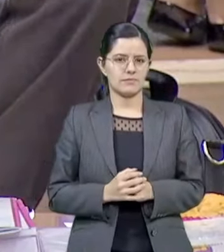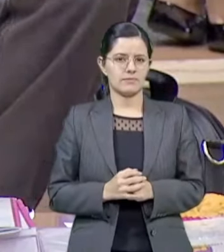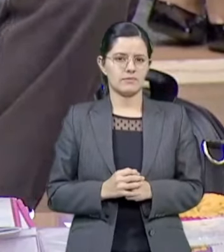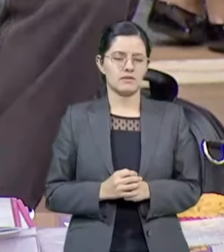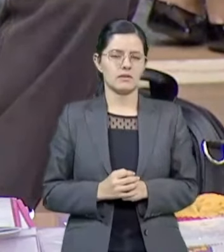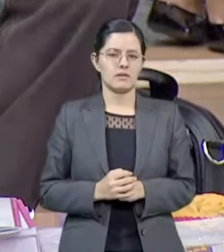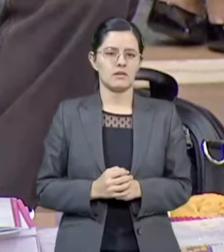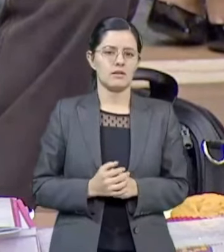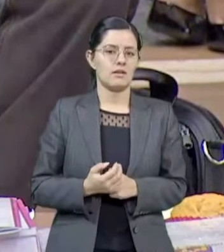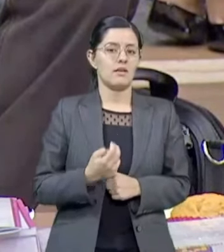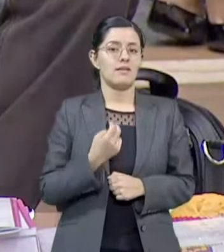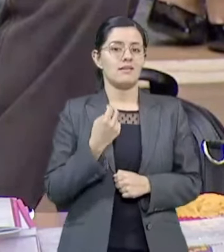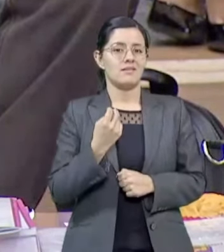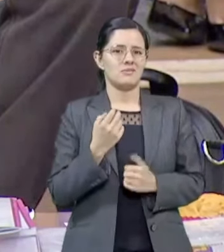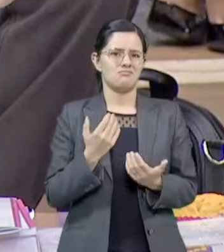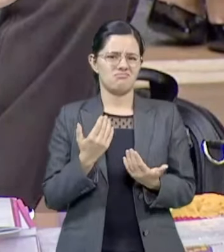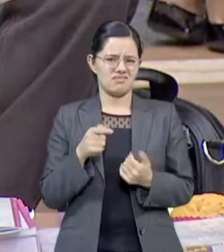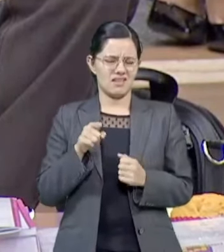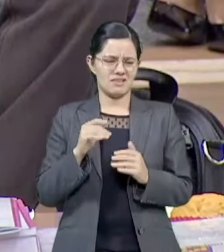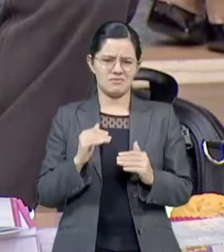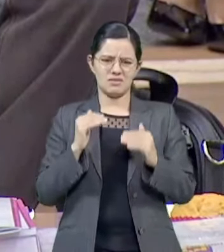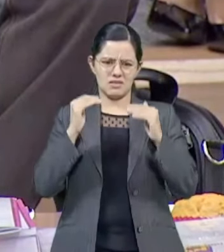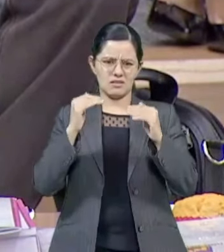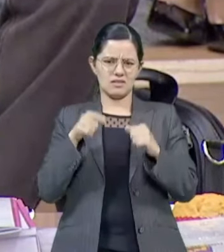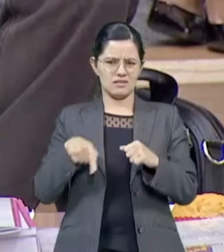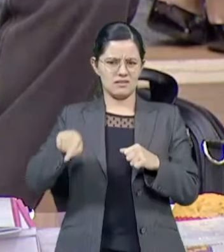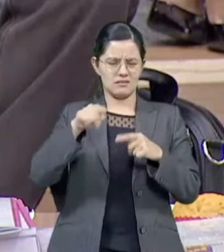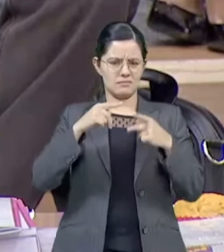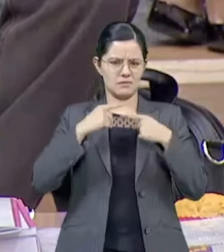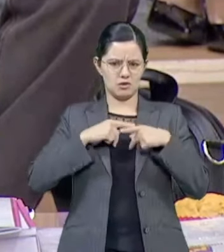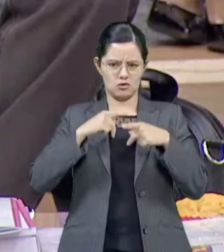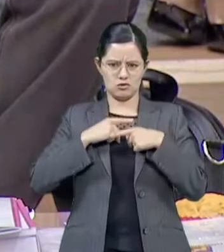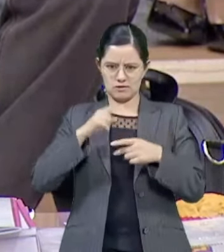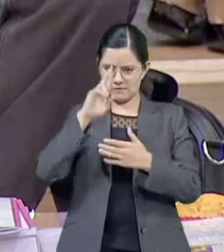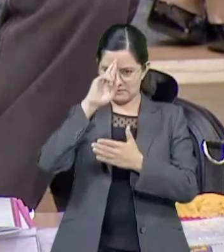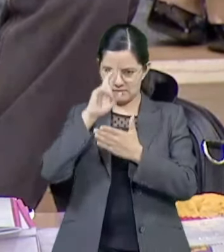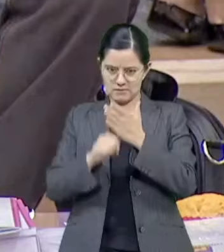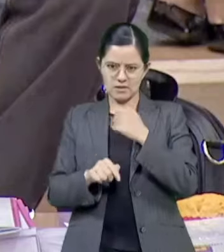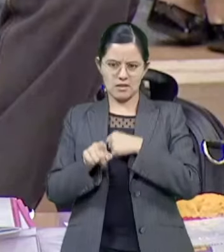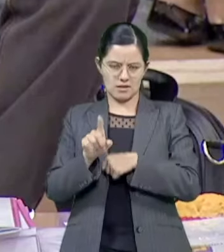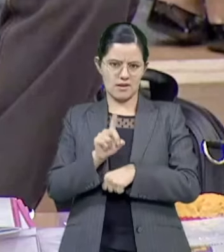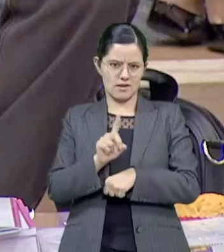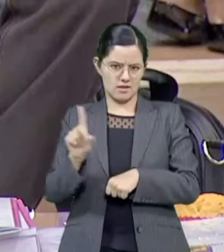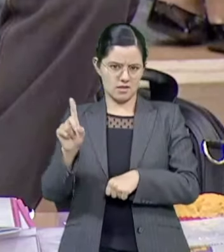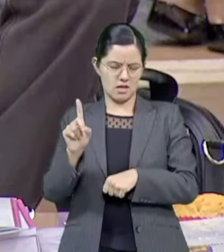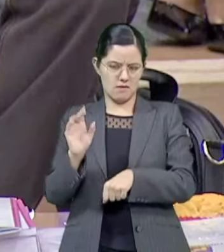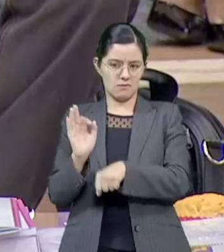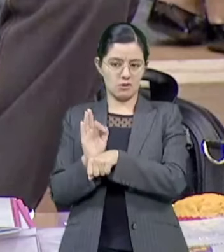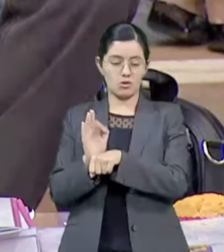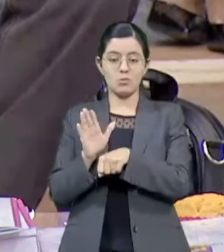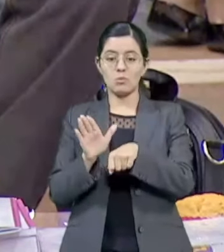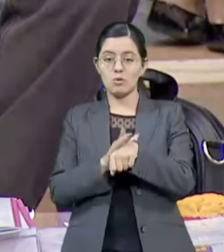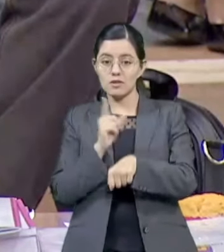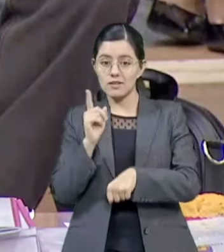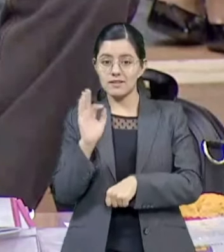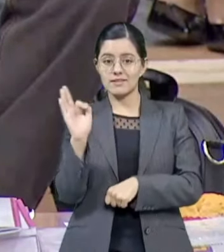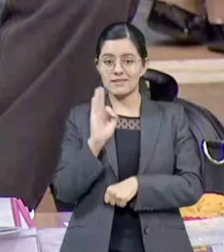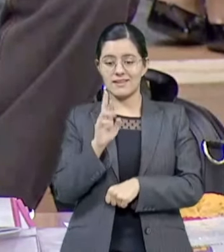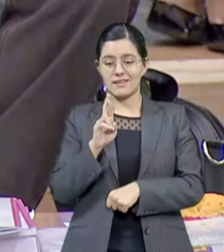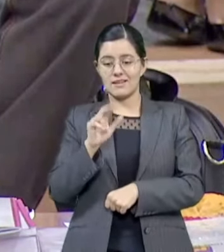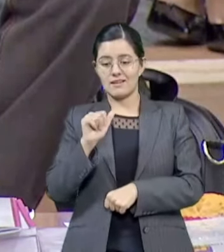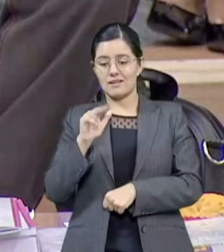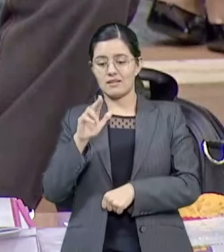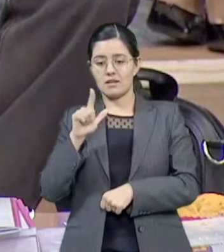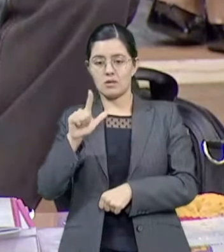atropello a un ciudadano o ciudadana, siempre que sea de la derecha, porque si se trataba de Raúl